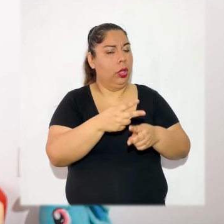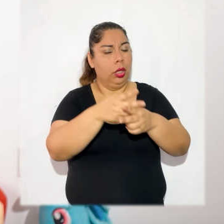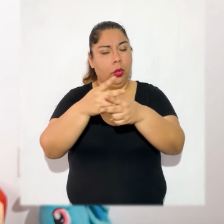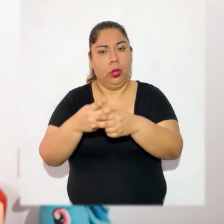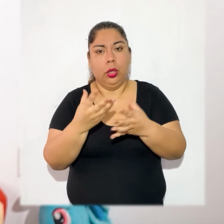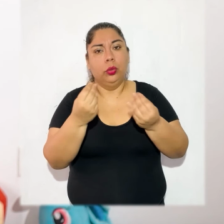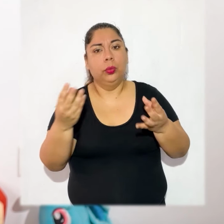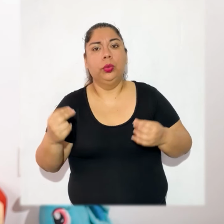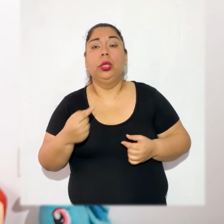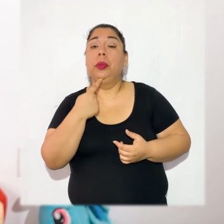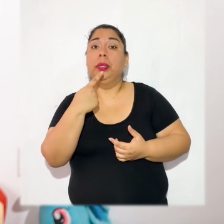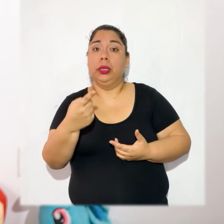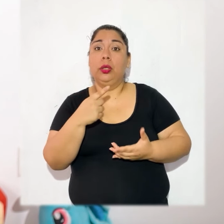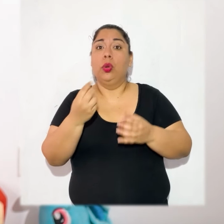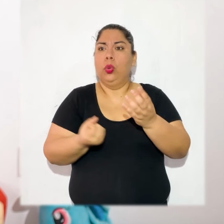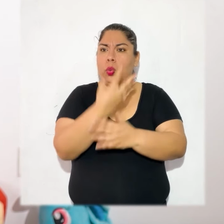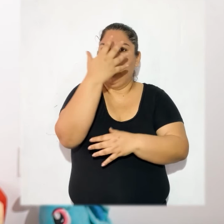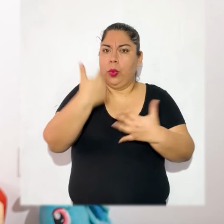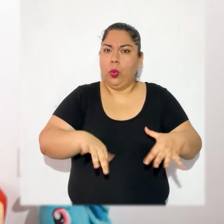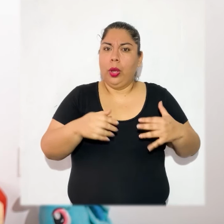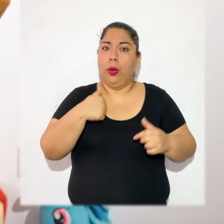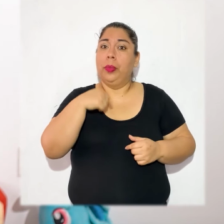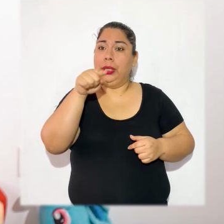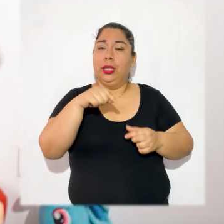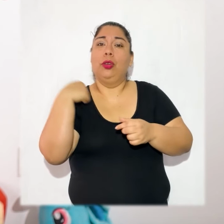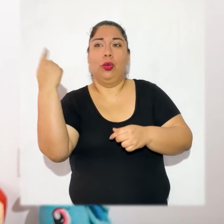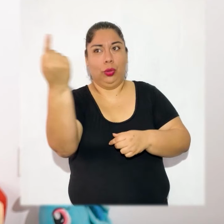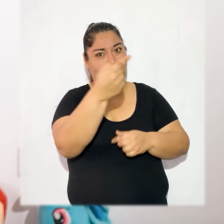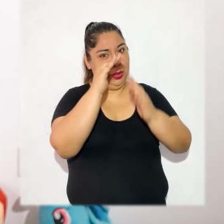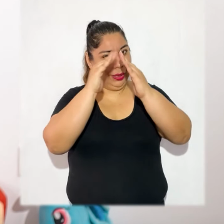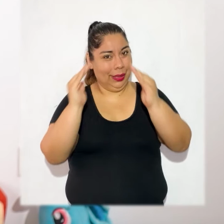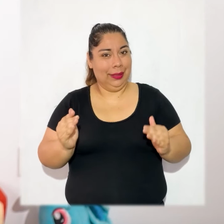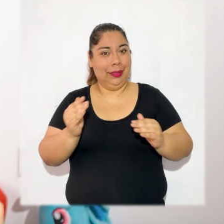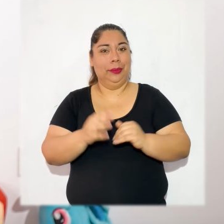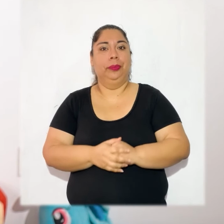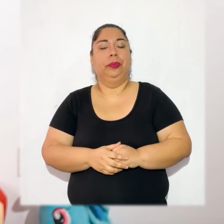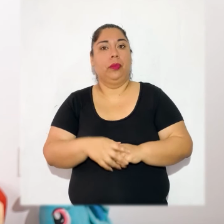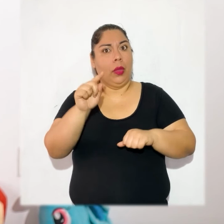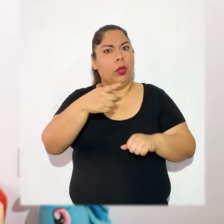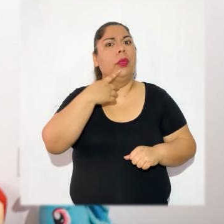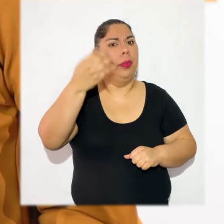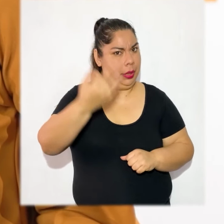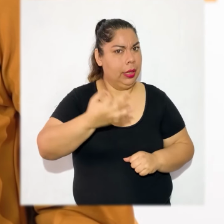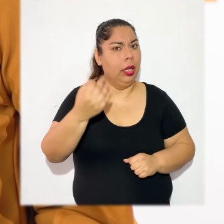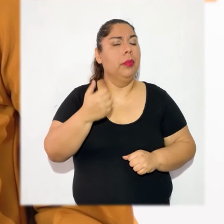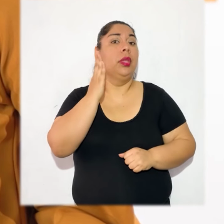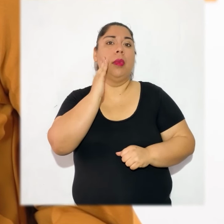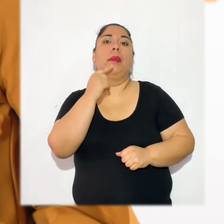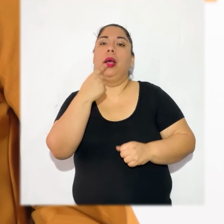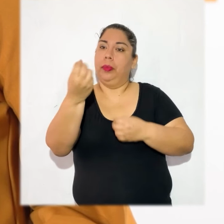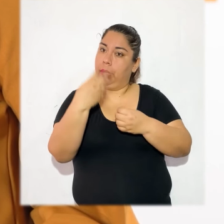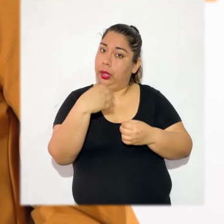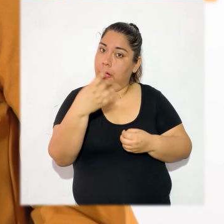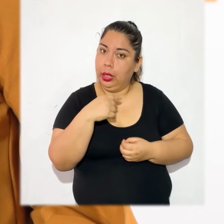jugar mucho y me enseñó un juego nuevo para hacerlo con todos aquí en casa. Sí, es verdad. Mi